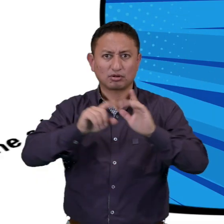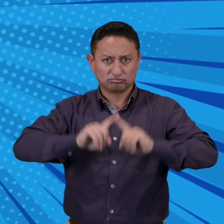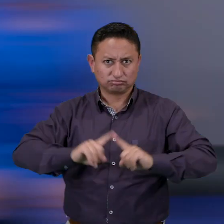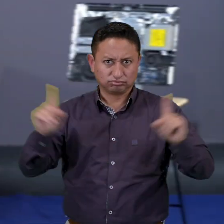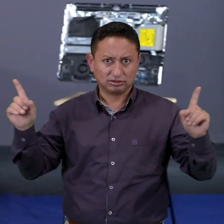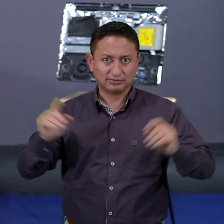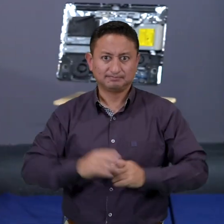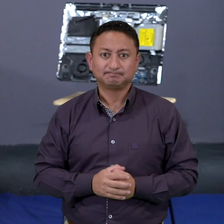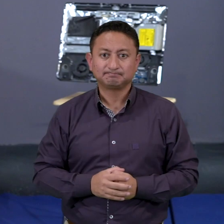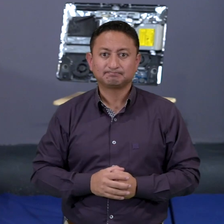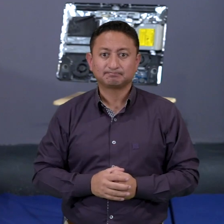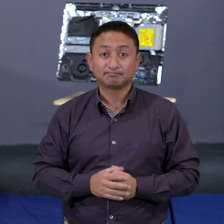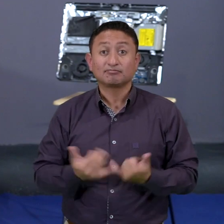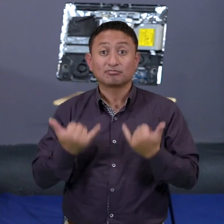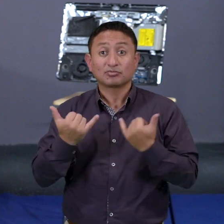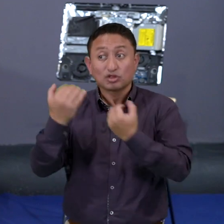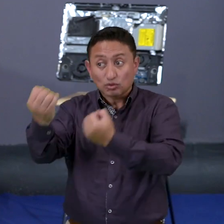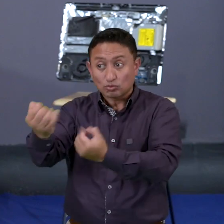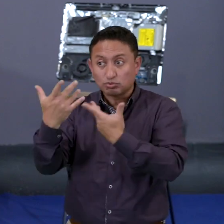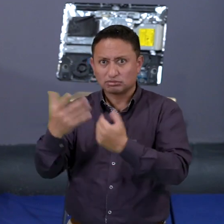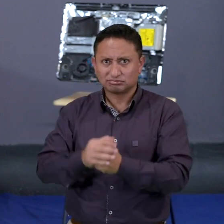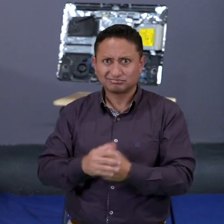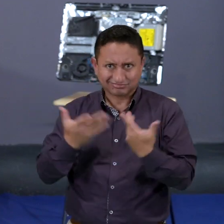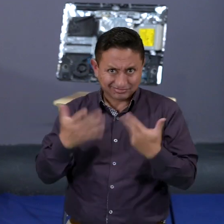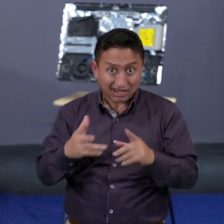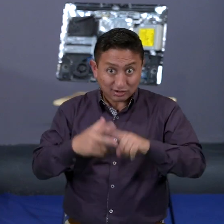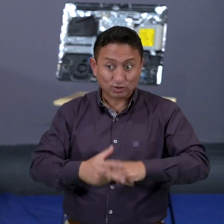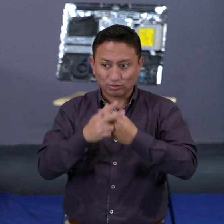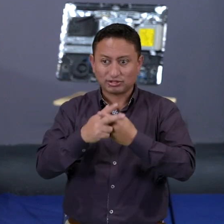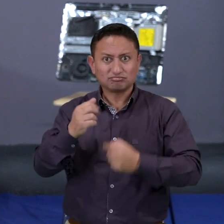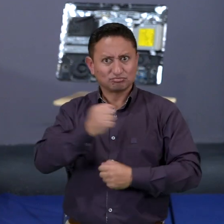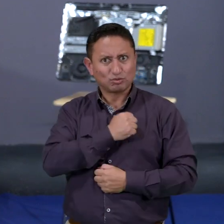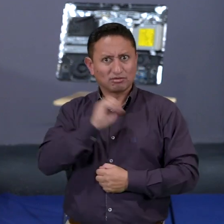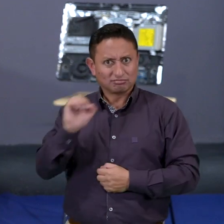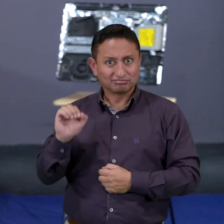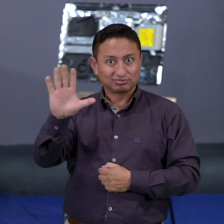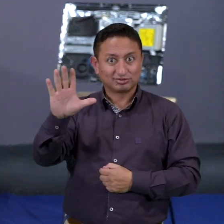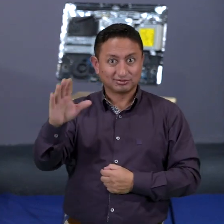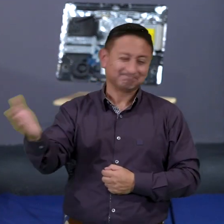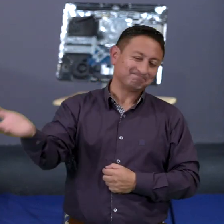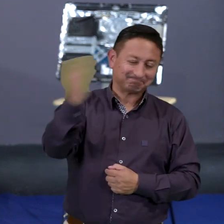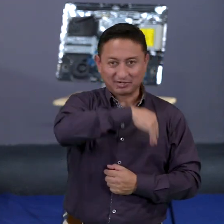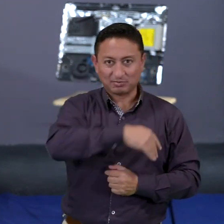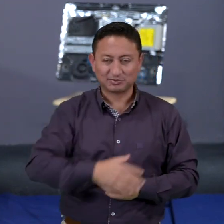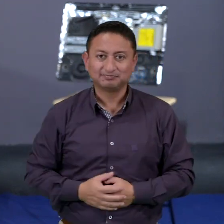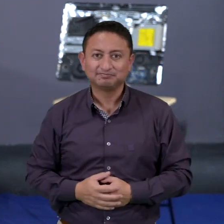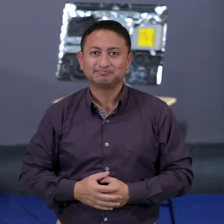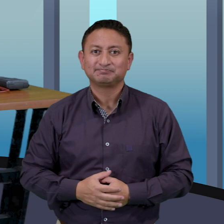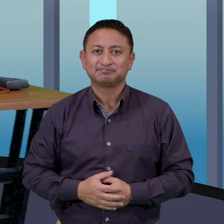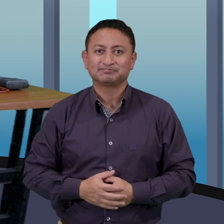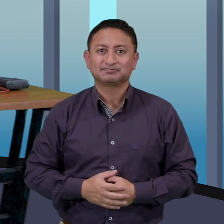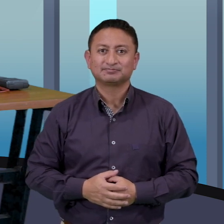signo. Con toda esta información, ya podemos hacer nuestra propia linterna. ¡Vamos al laboratorio!